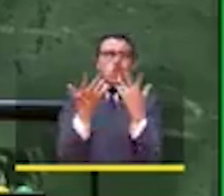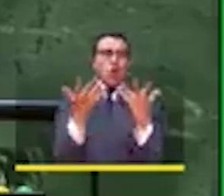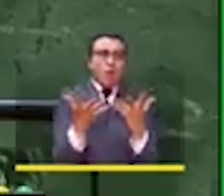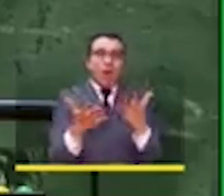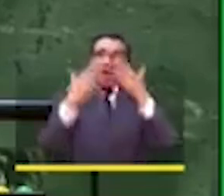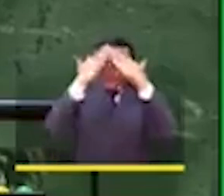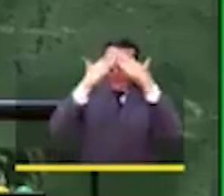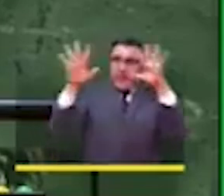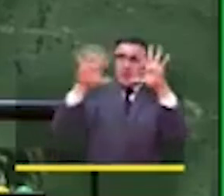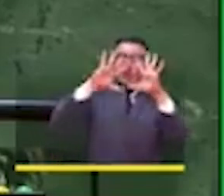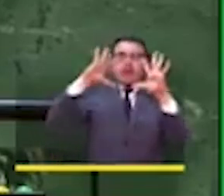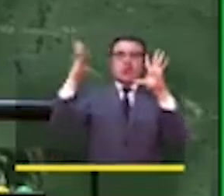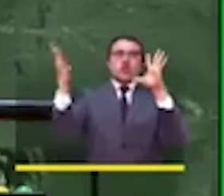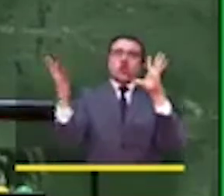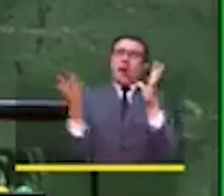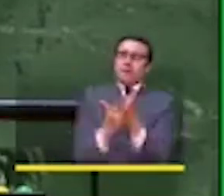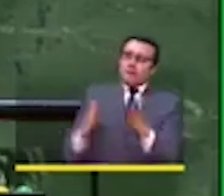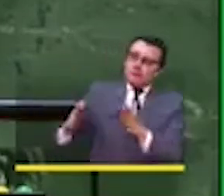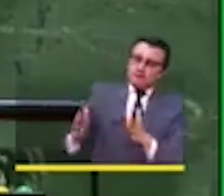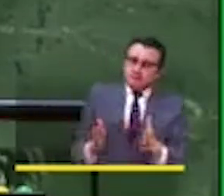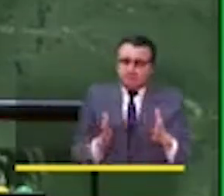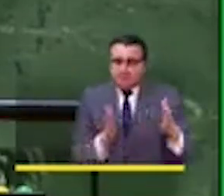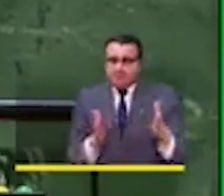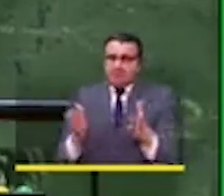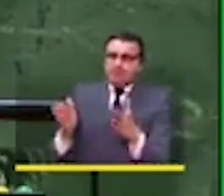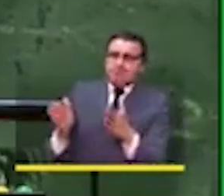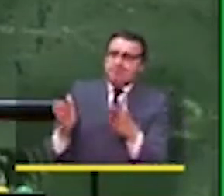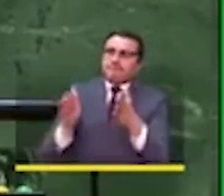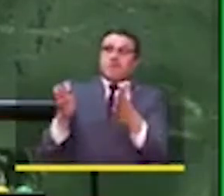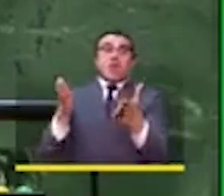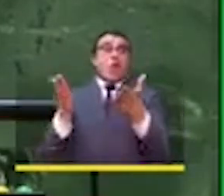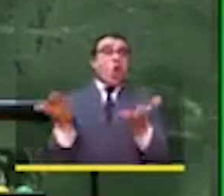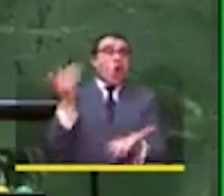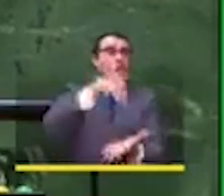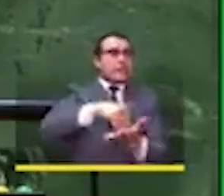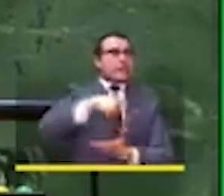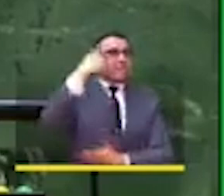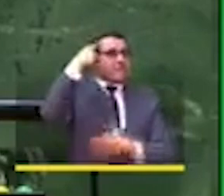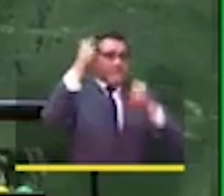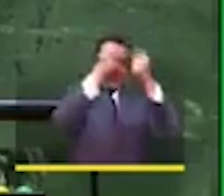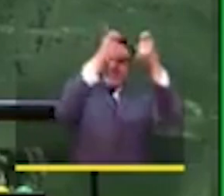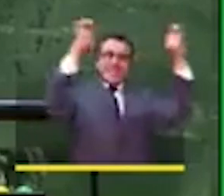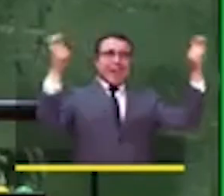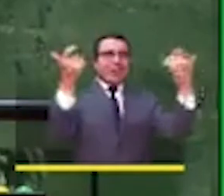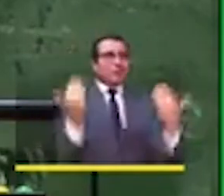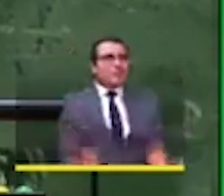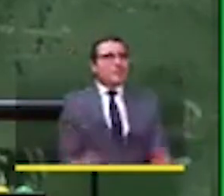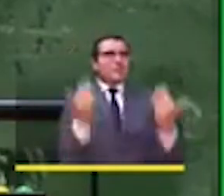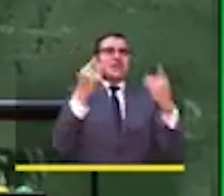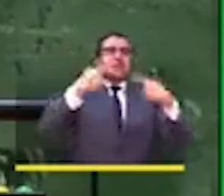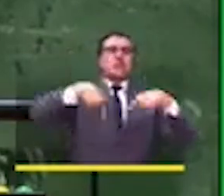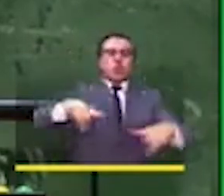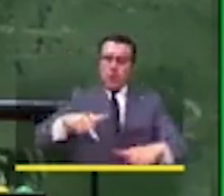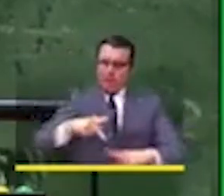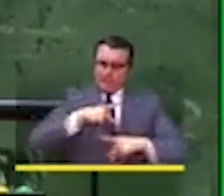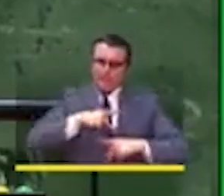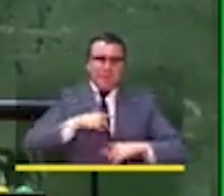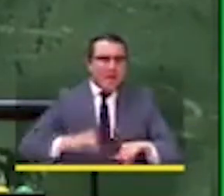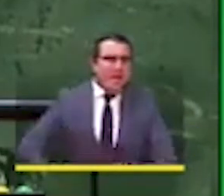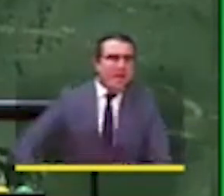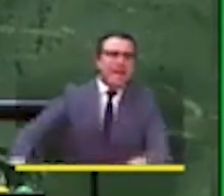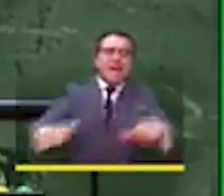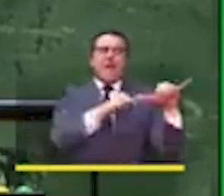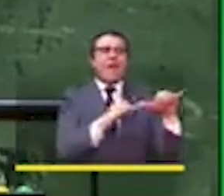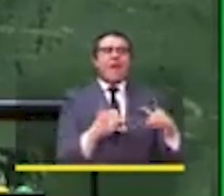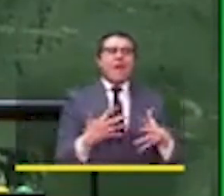democracia global y de la revalorización de lo público, de lo común. Se alcanza por